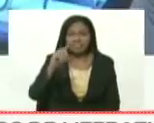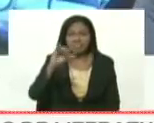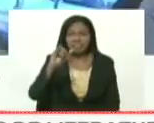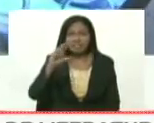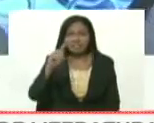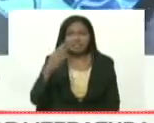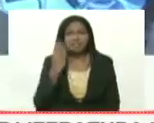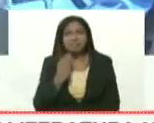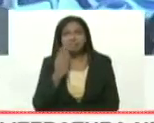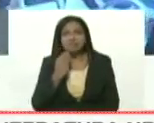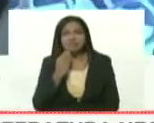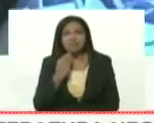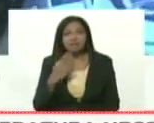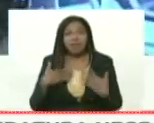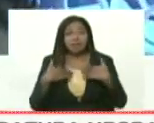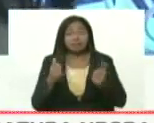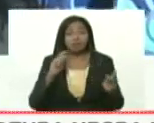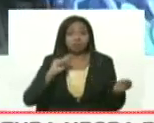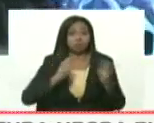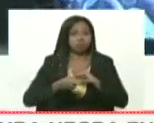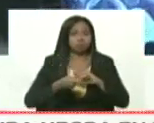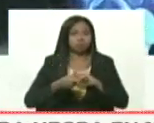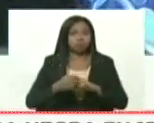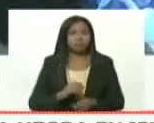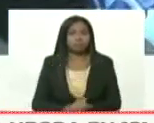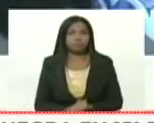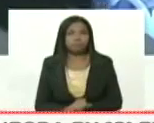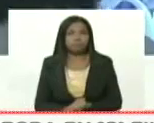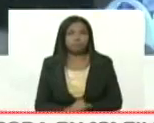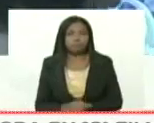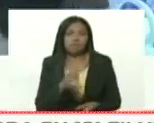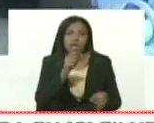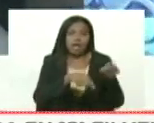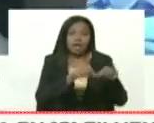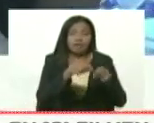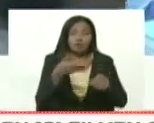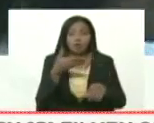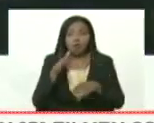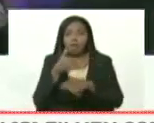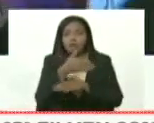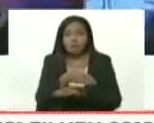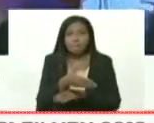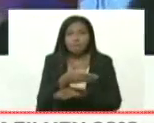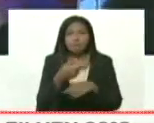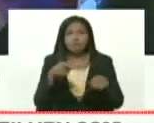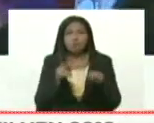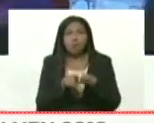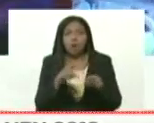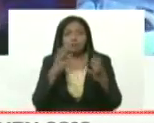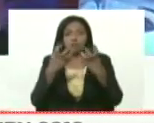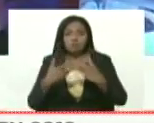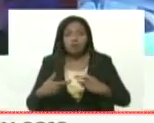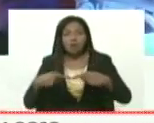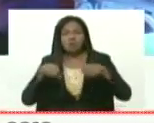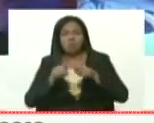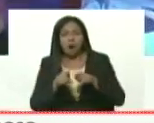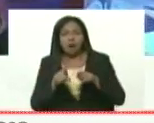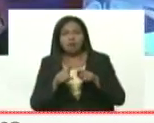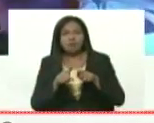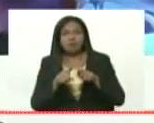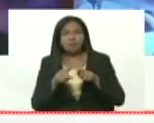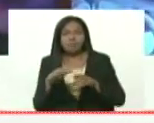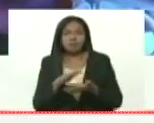Y ahora pasamos a la salud. A la salud. Del motor agrícola, agroalimentario, agroindustrial, de